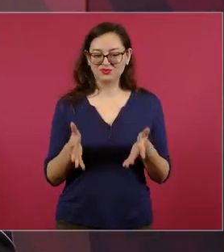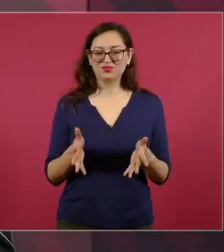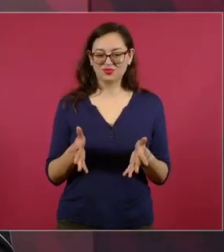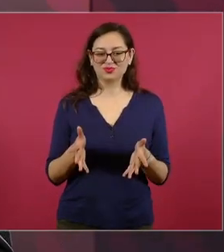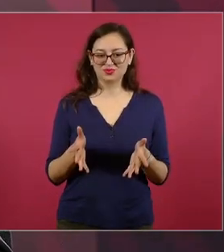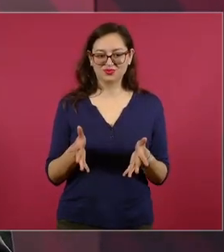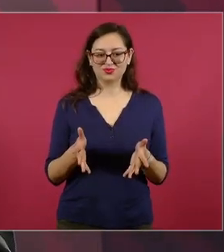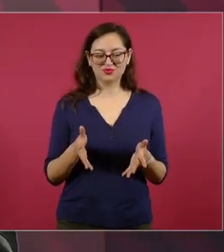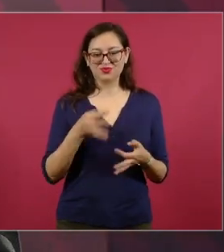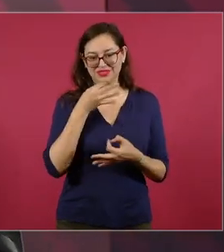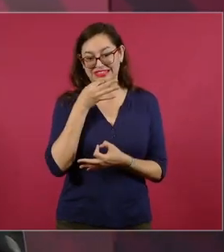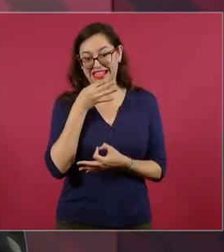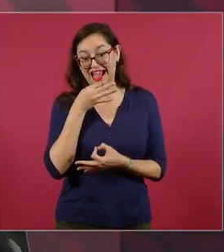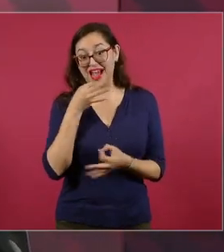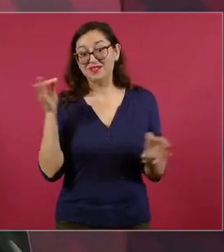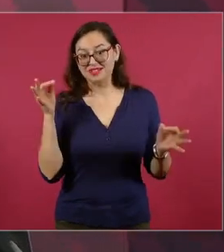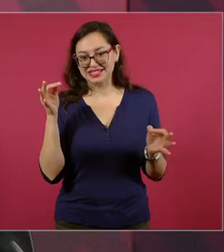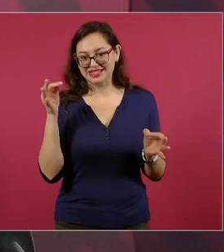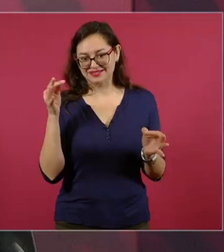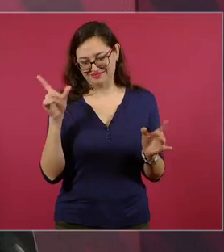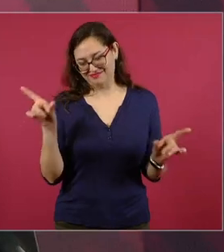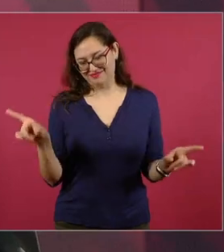ya lo dimos a conocer, pero vamos a cerrar